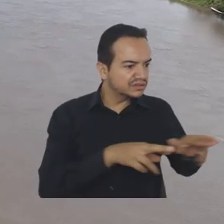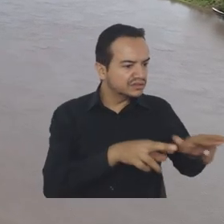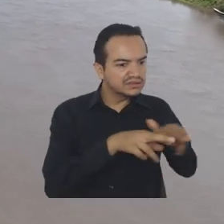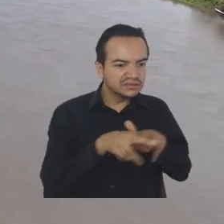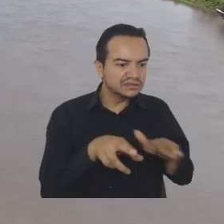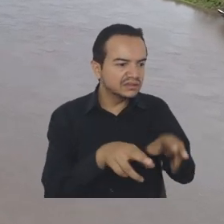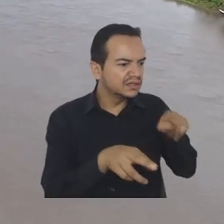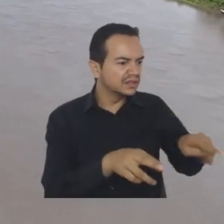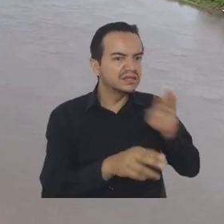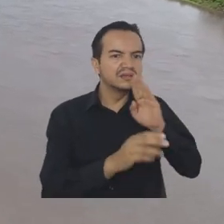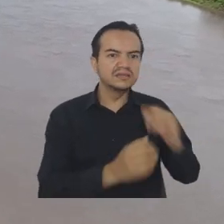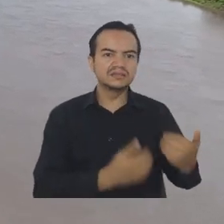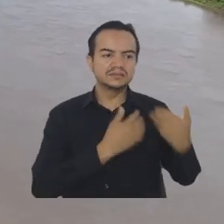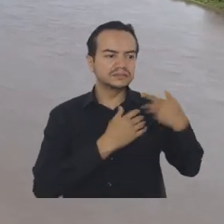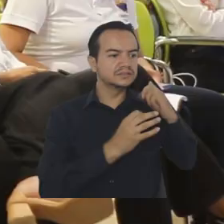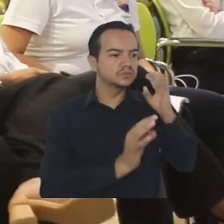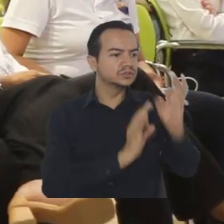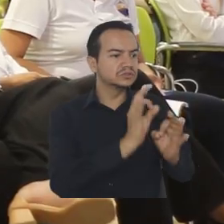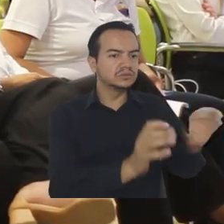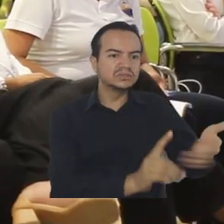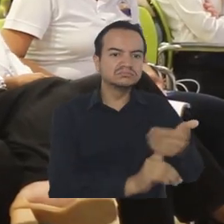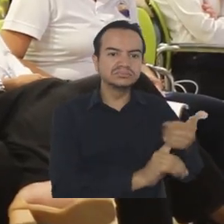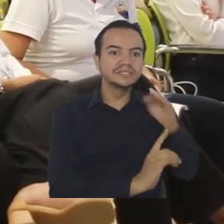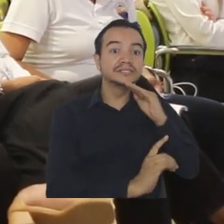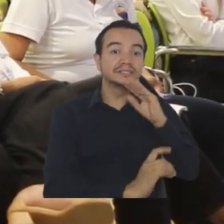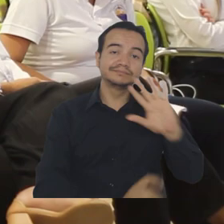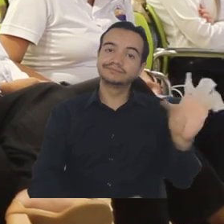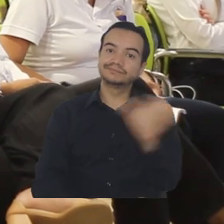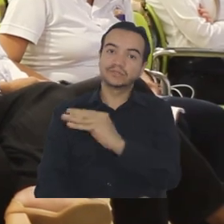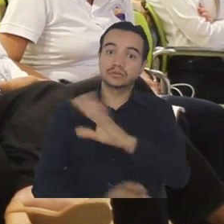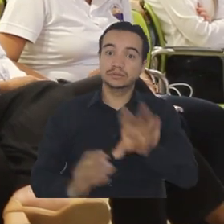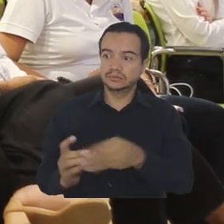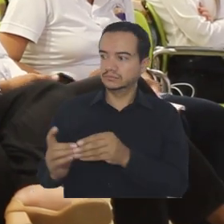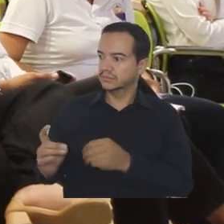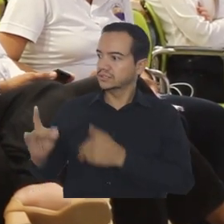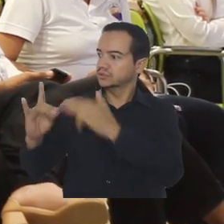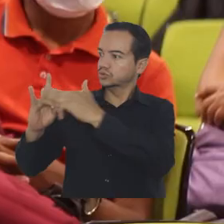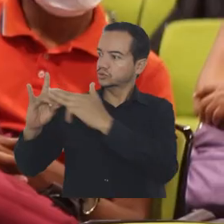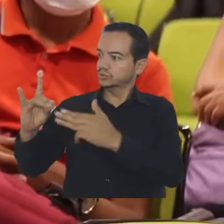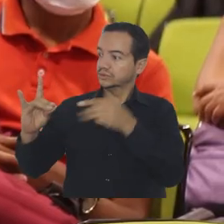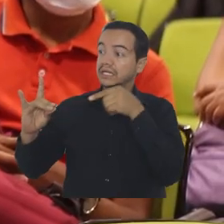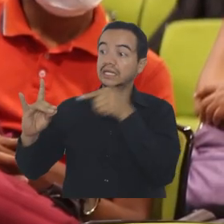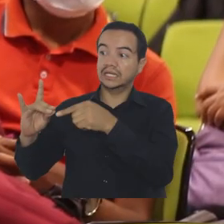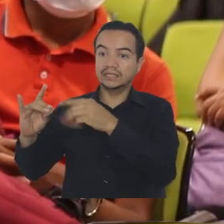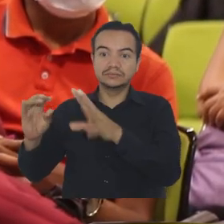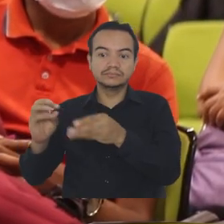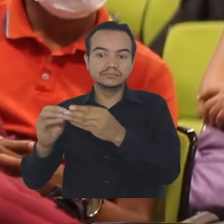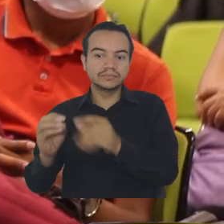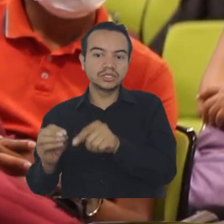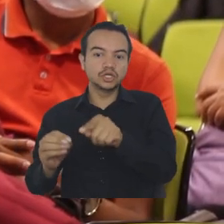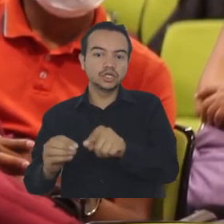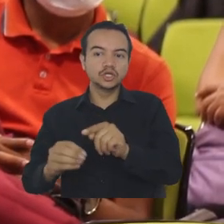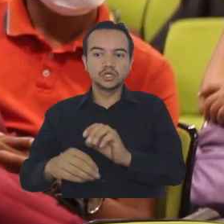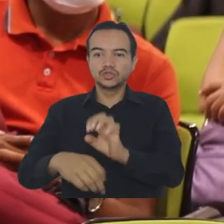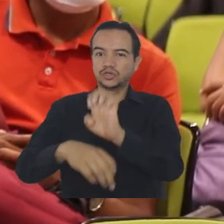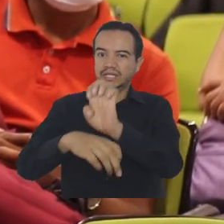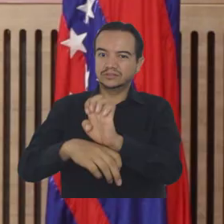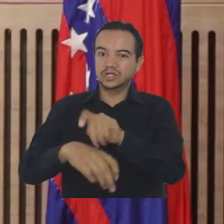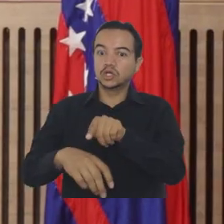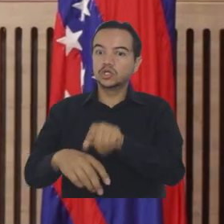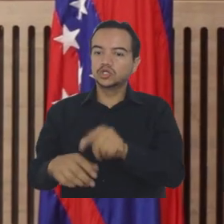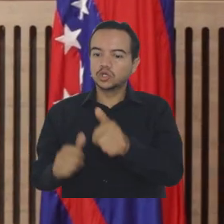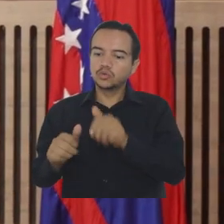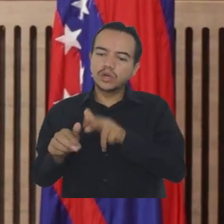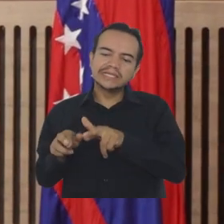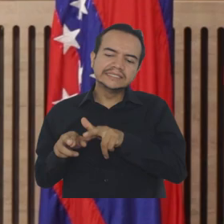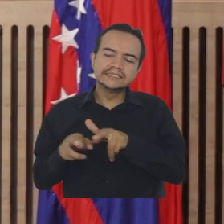Proteger los ríos es tarea de todos, y a través de un espacio académico liderado por la Universidad del Magdalena y la Corporación Autónoma Regional